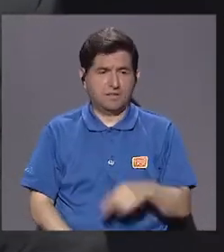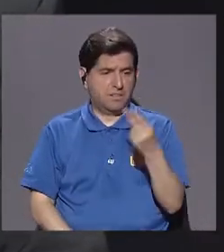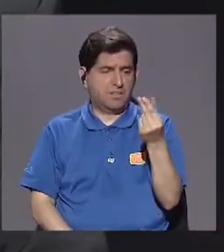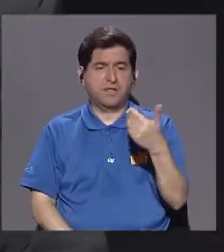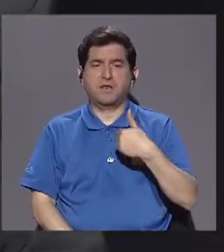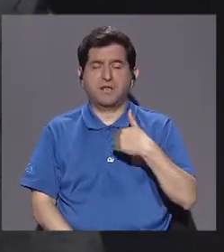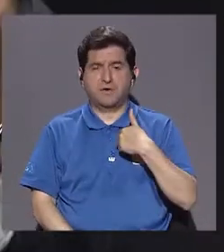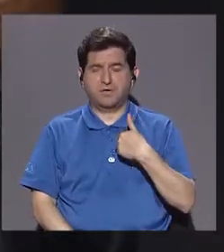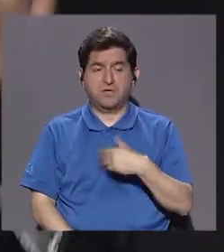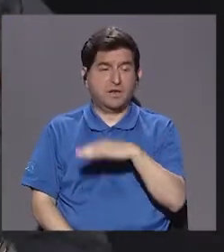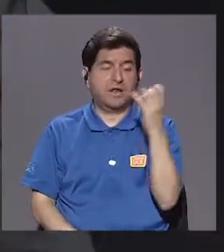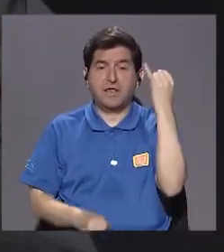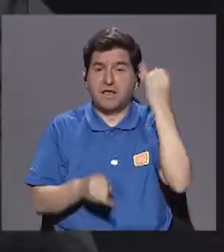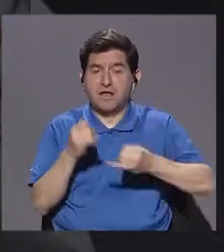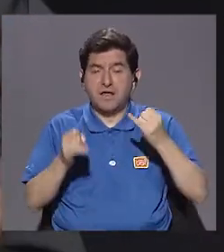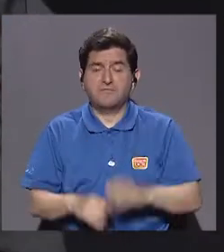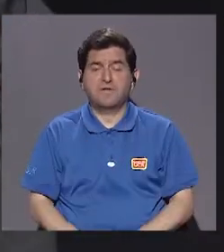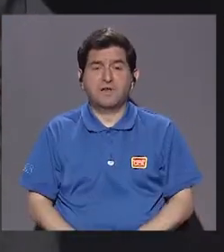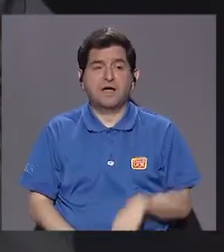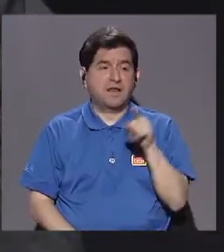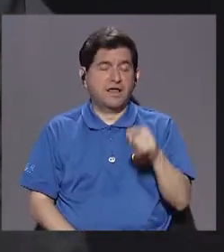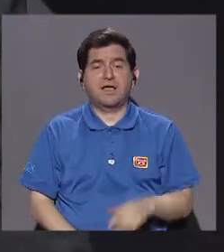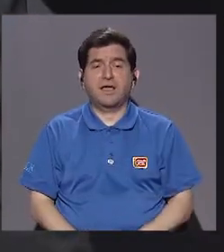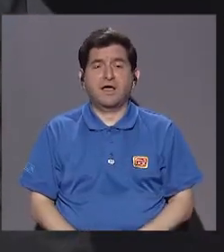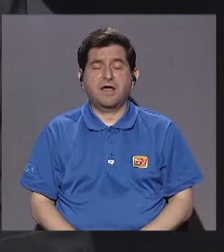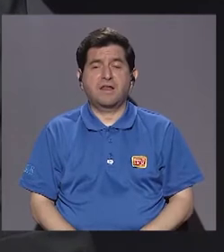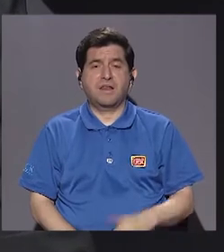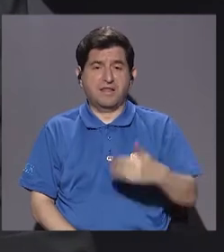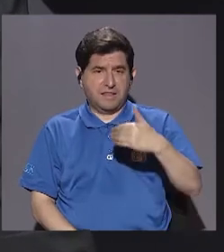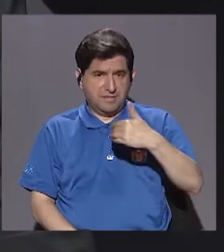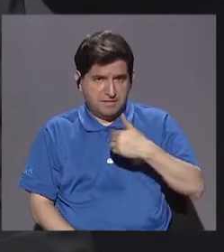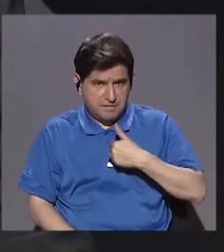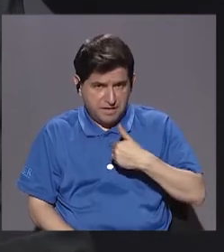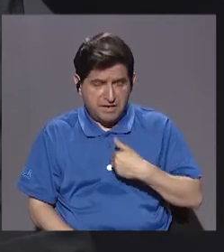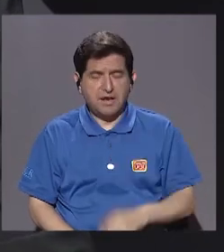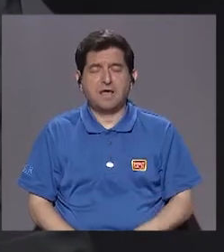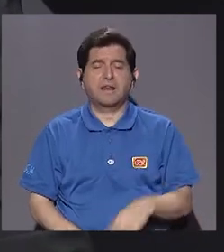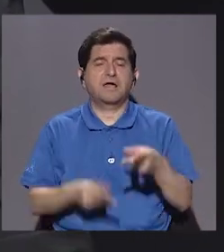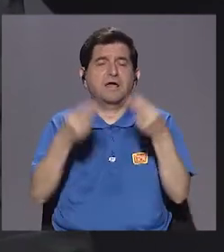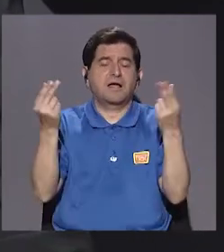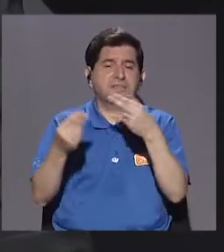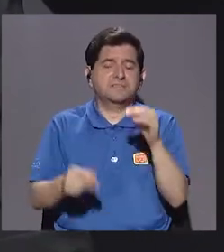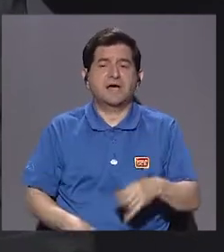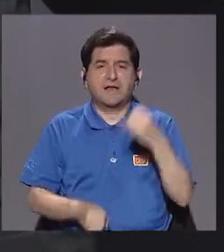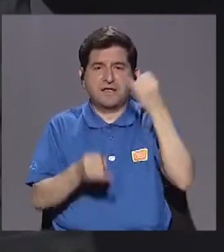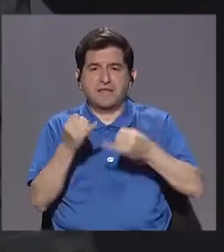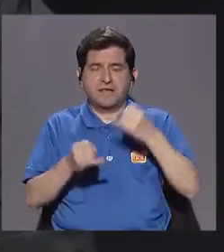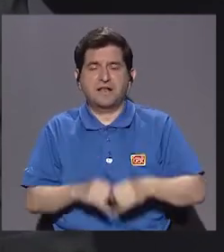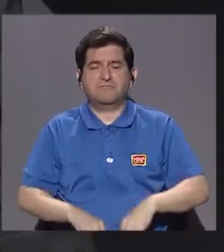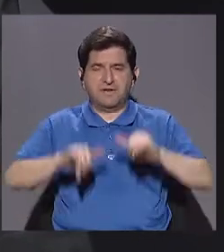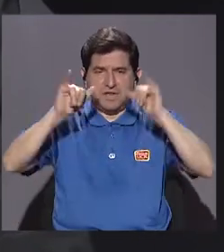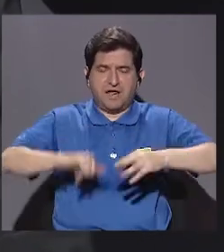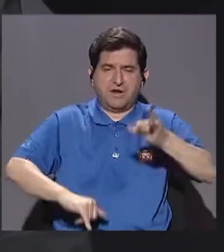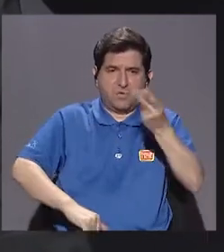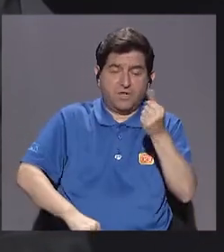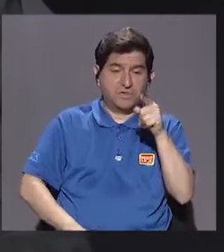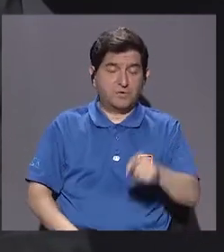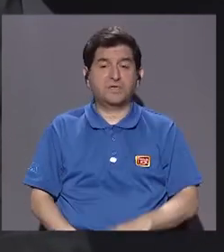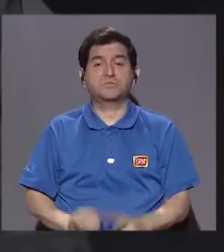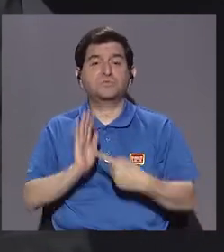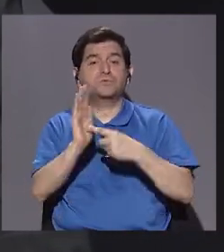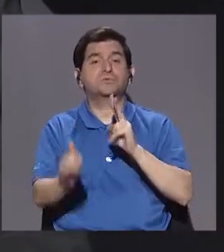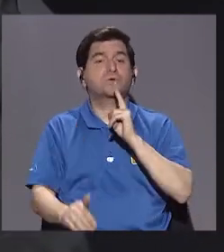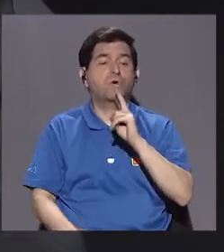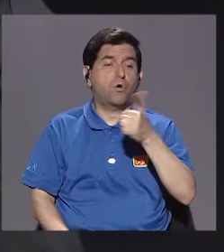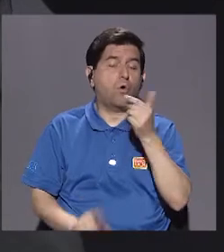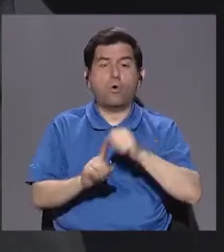tiene en caja y al final cuánto recibió cuánto gasto y cuántos en lo que le queda eso es lo que tiene que se supone ser fiel reflejo la verdad cualquier